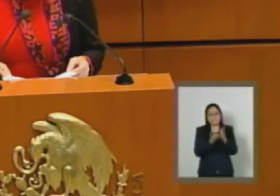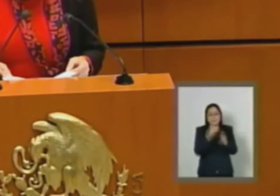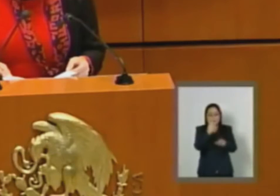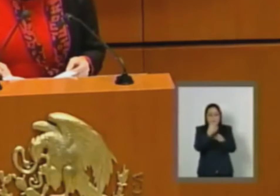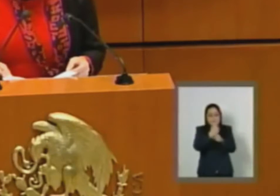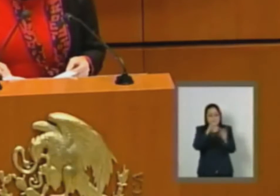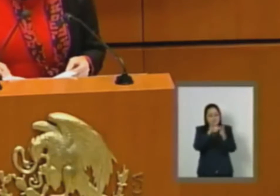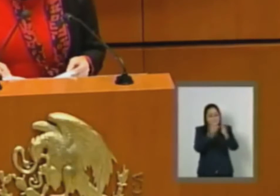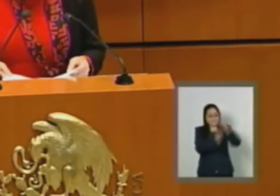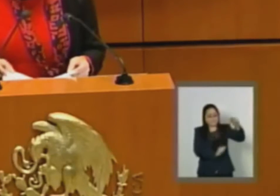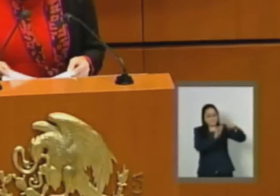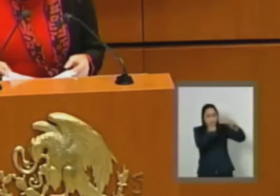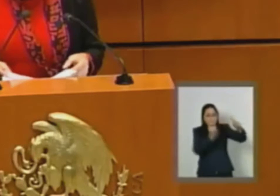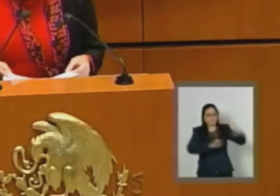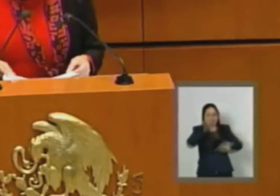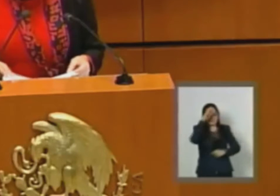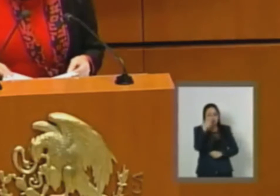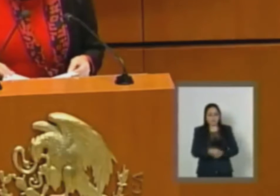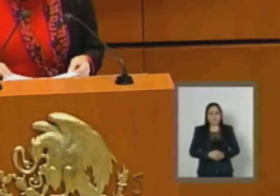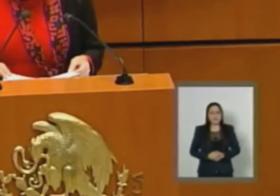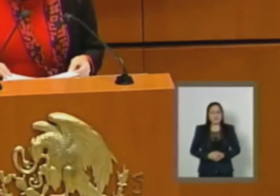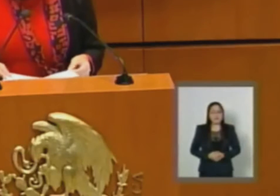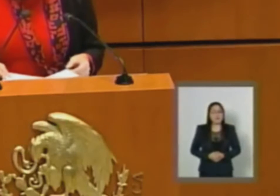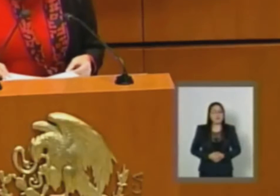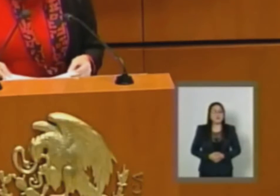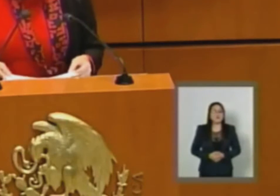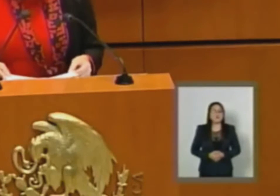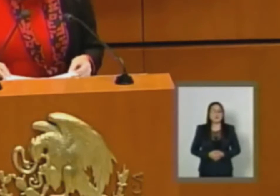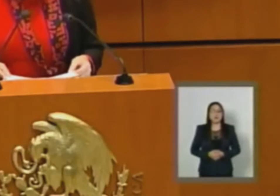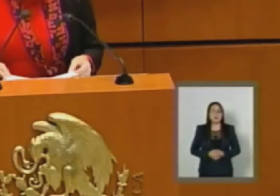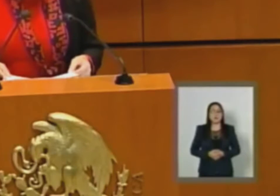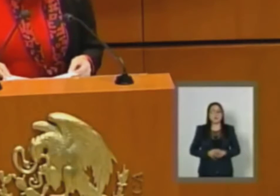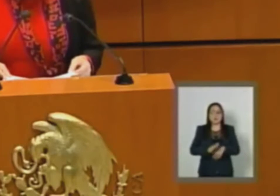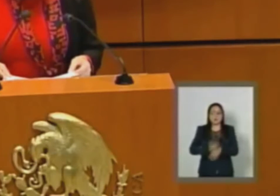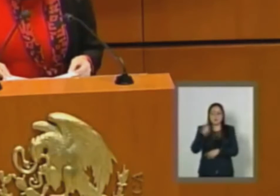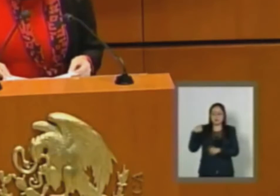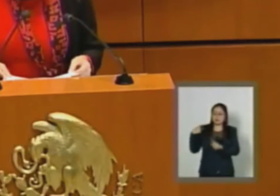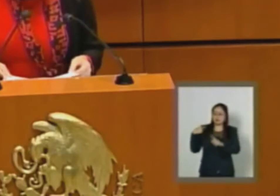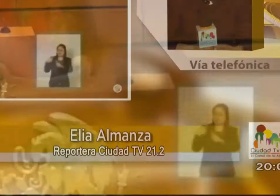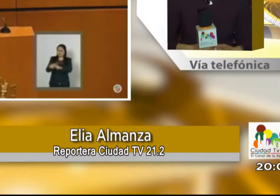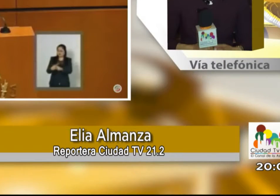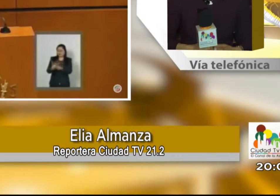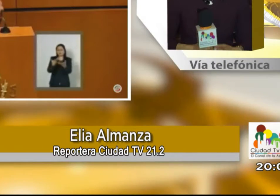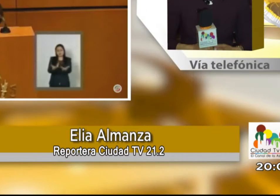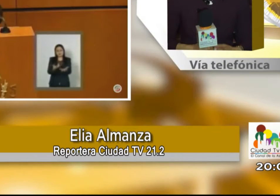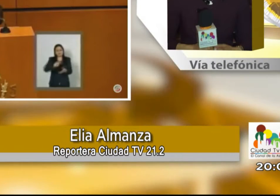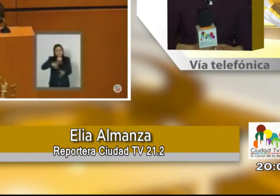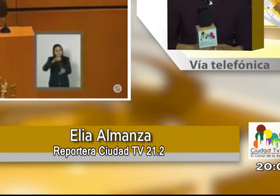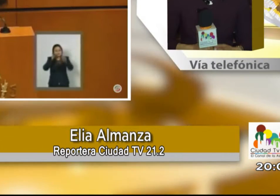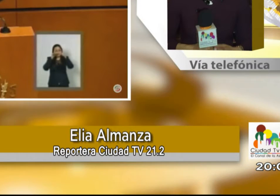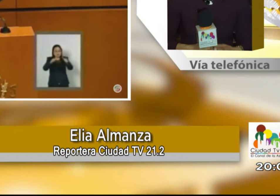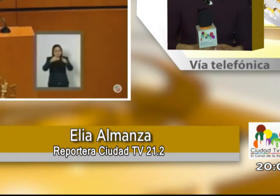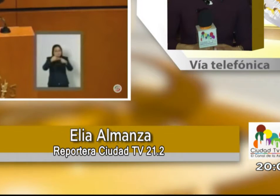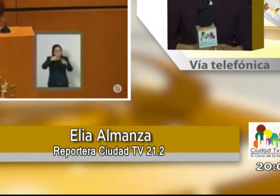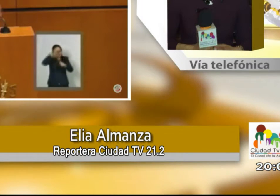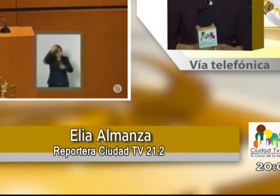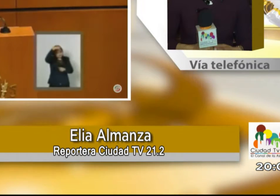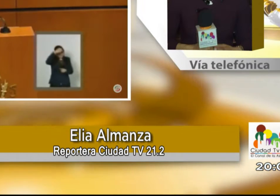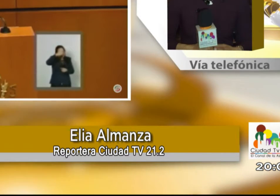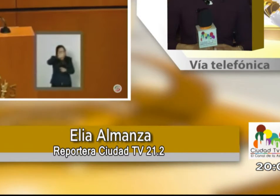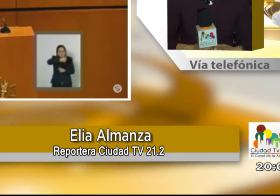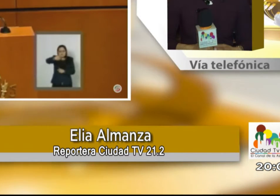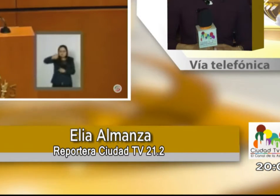una hora, un poquito más, se aprobó que este dictamen se integraran 10 cambios para su discusión, entre los que se destaca que el Ejército pues no pueda intervenir en